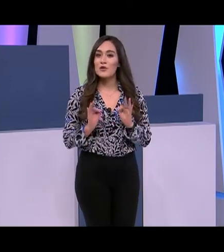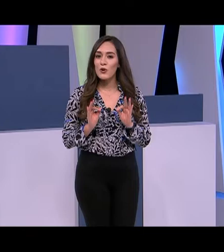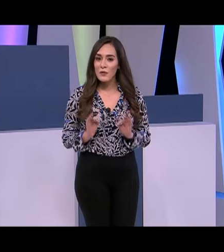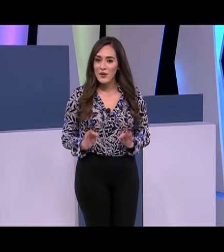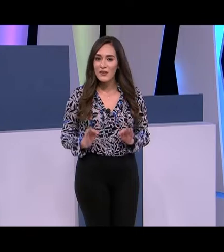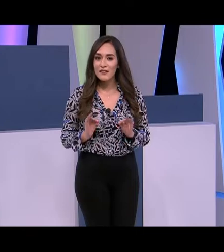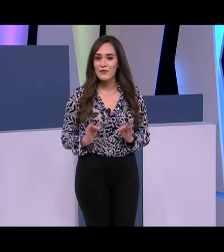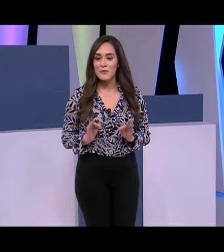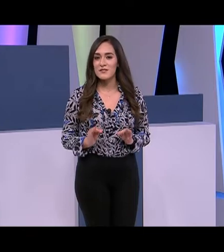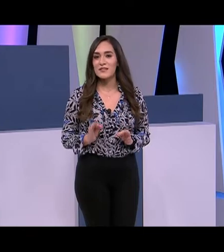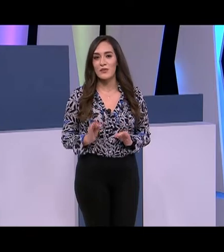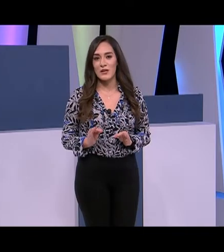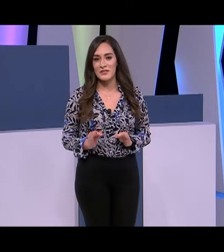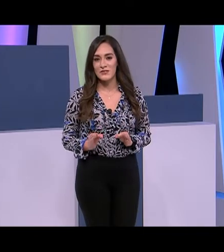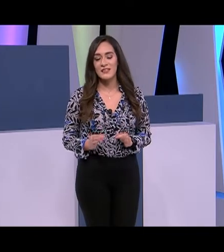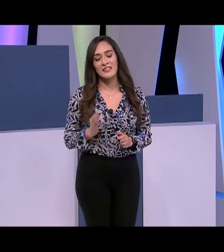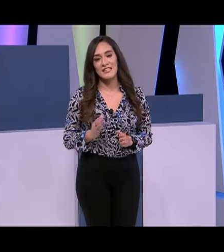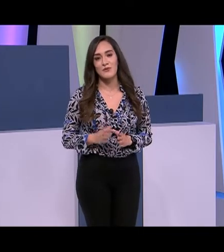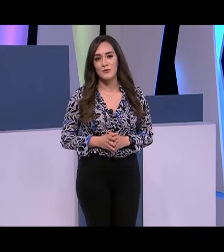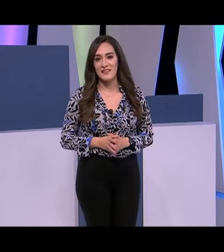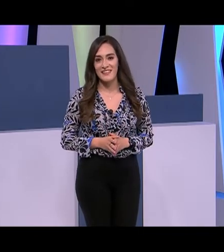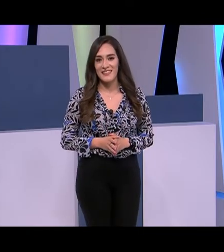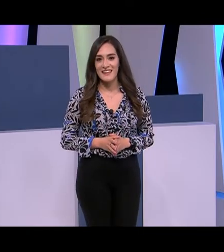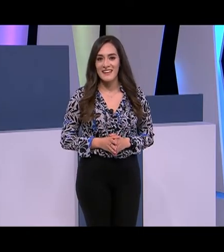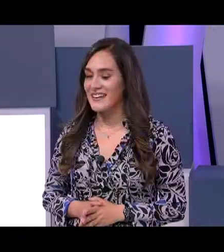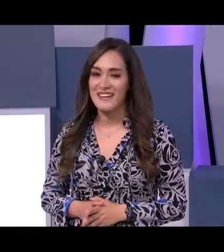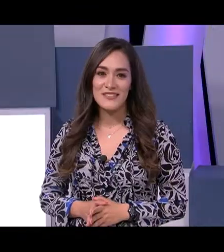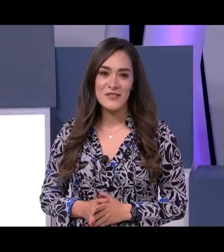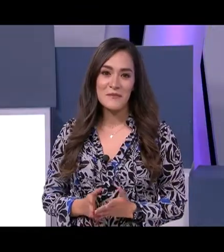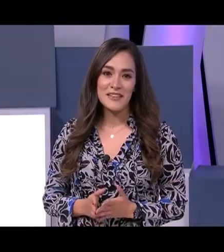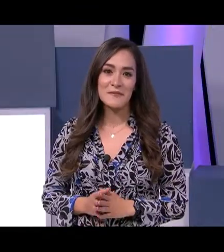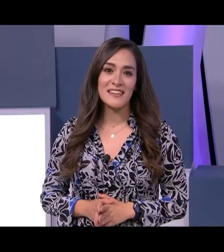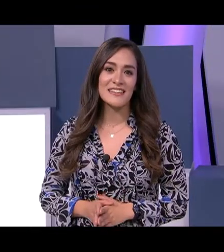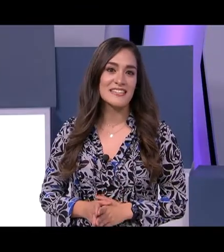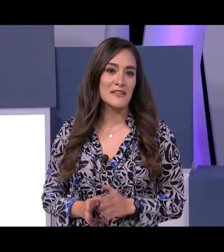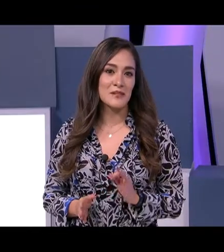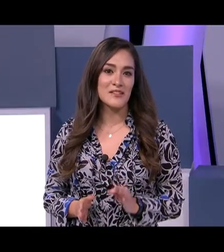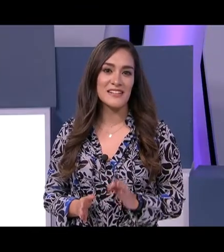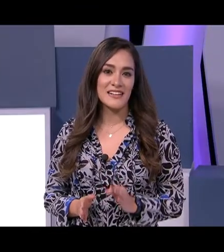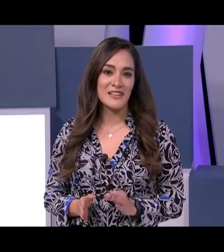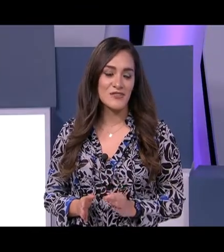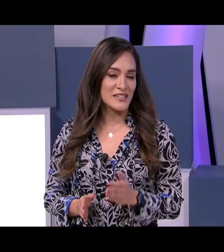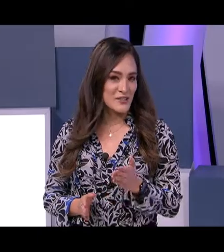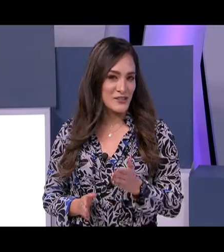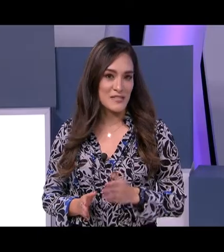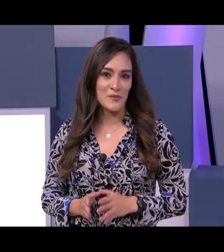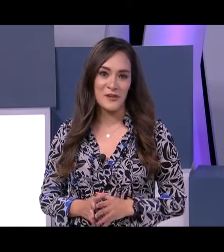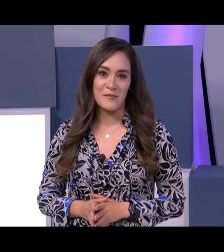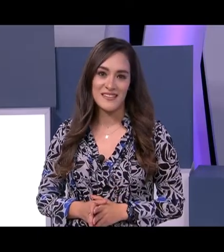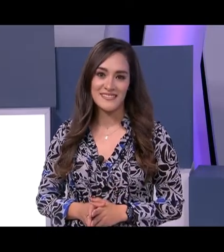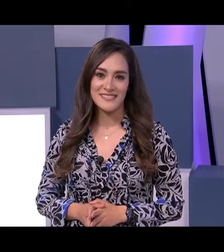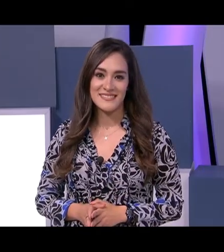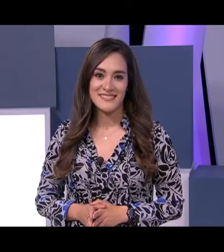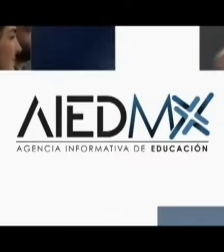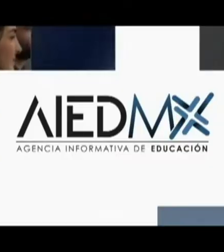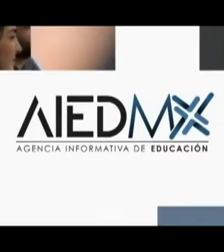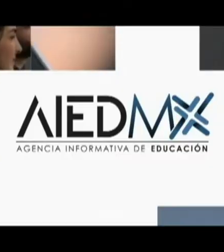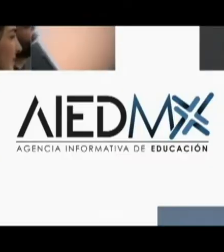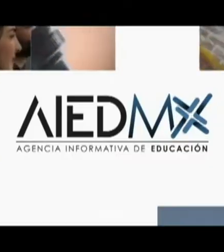hora veremos lo mejor de la información en educación y su actualidad. Soy Mildred Martínez y le invito a cerrar la noche con este programa.